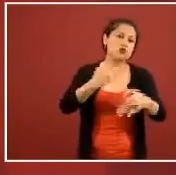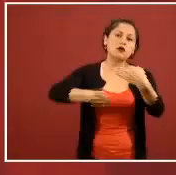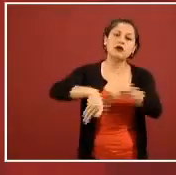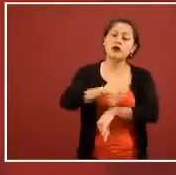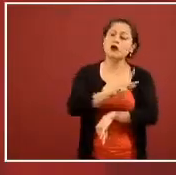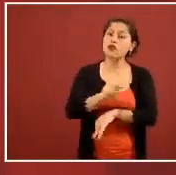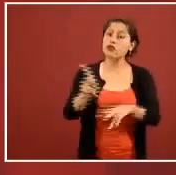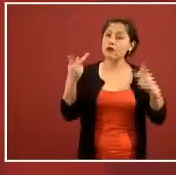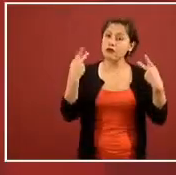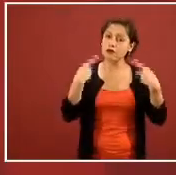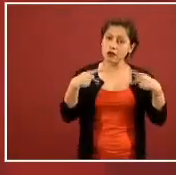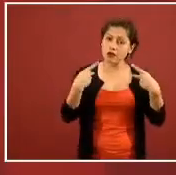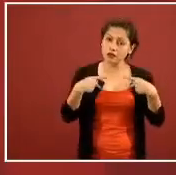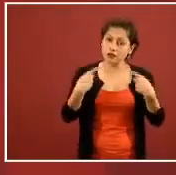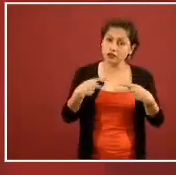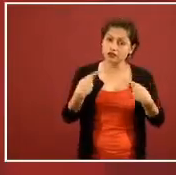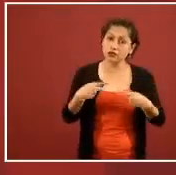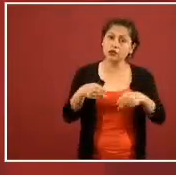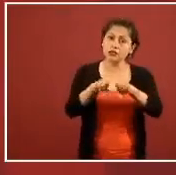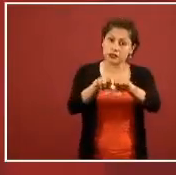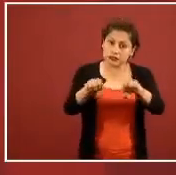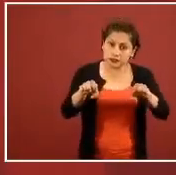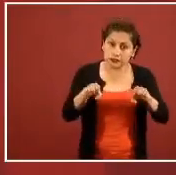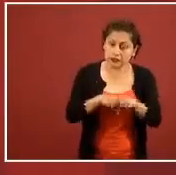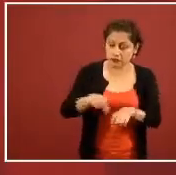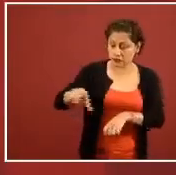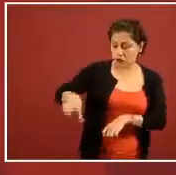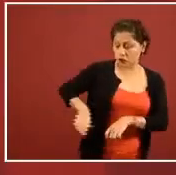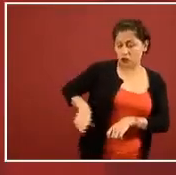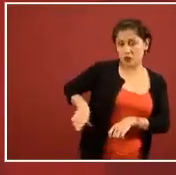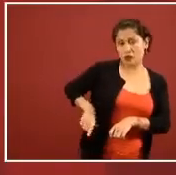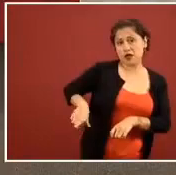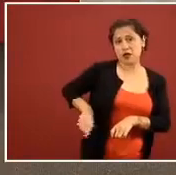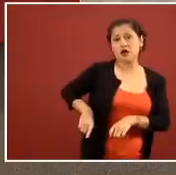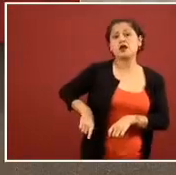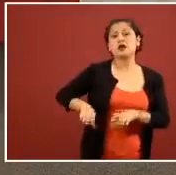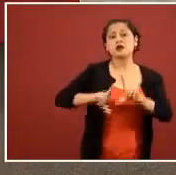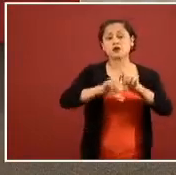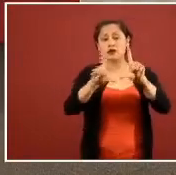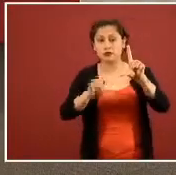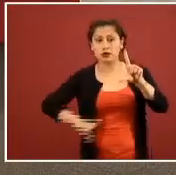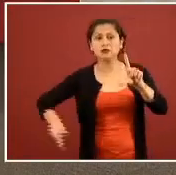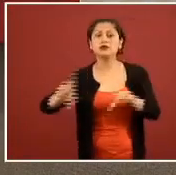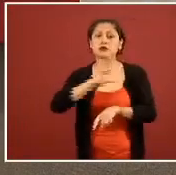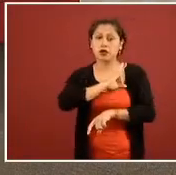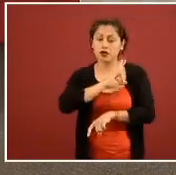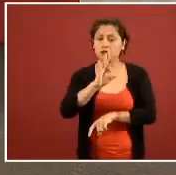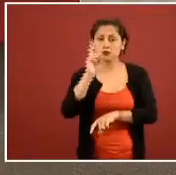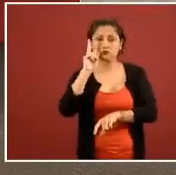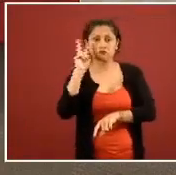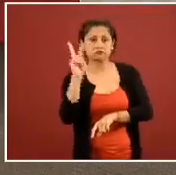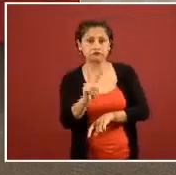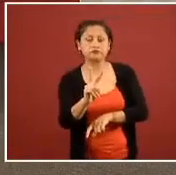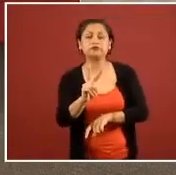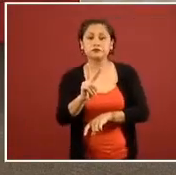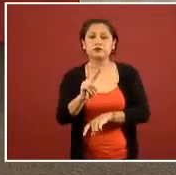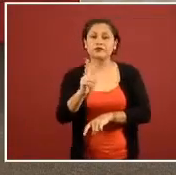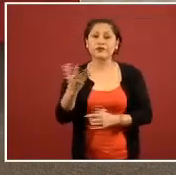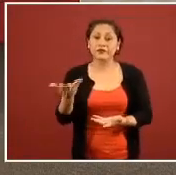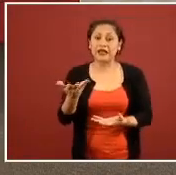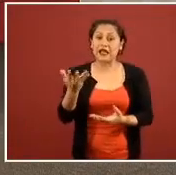los miembros del gabinete del gobierno federal. La Secretaría de Cultura, por ejemplo, ahora ha hecho un trabajo